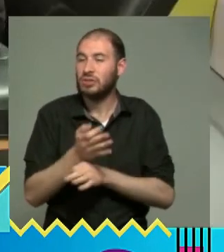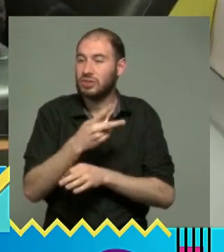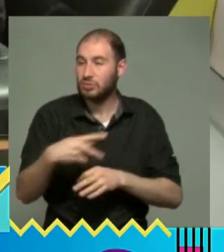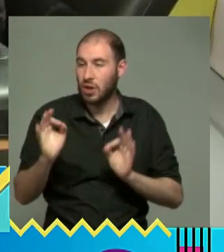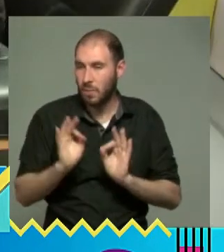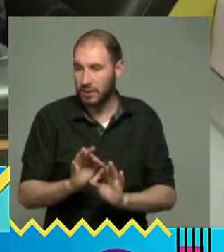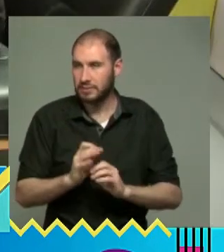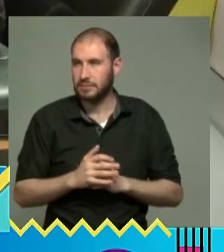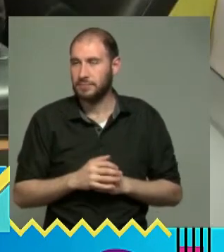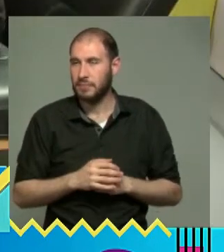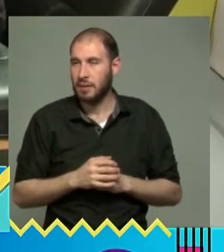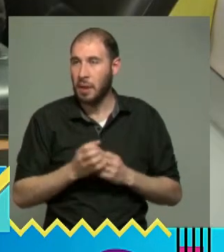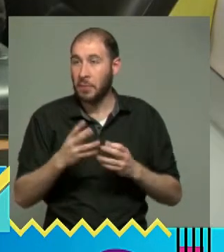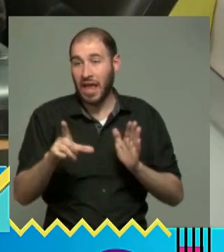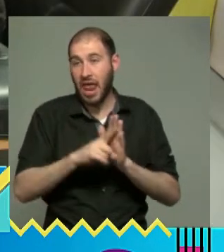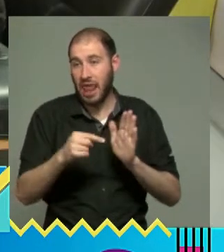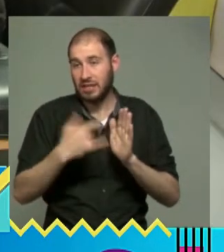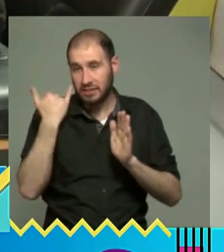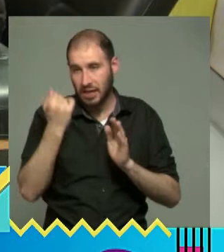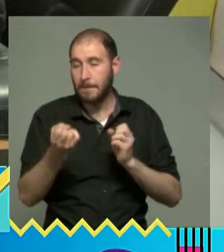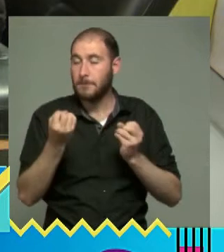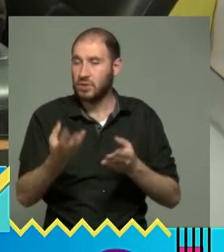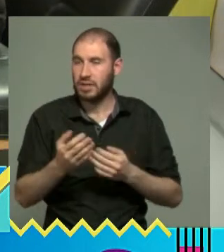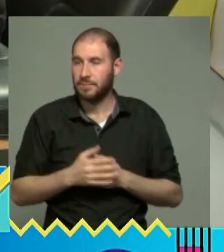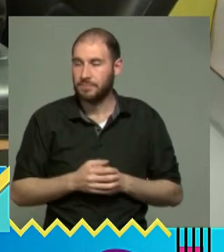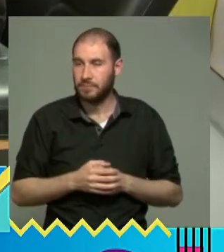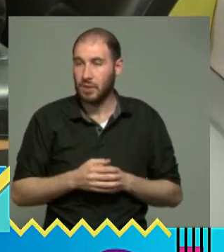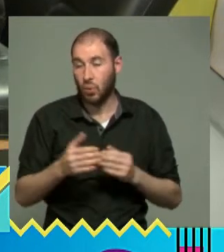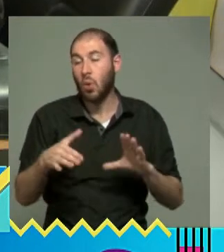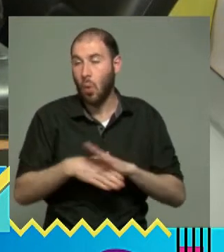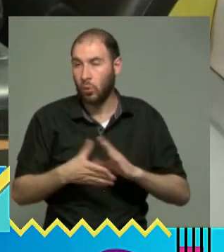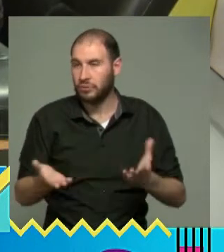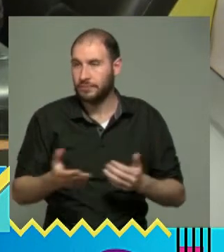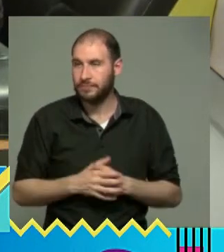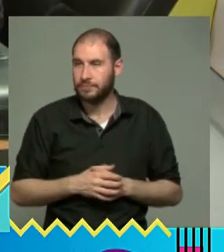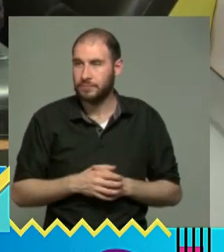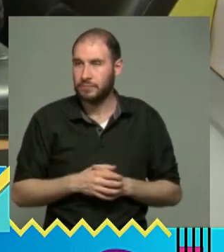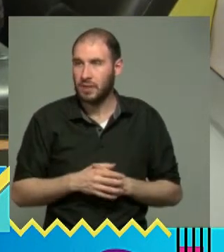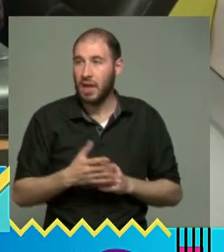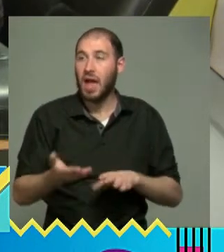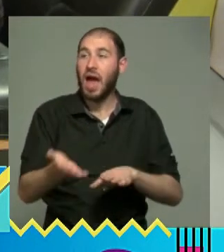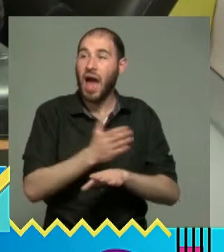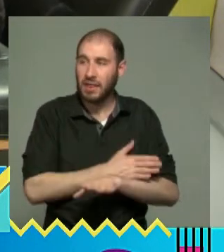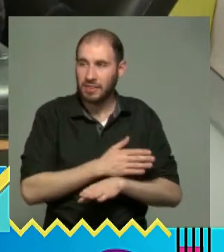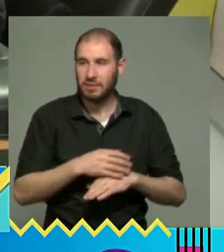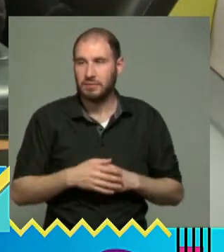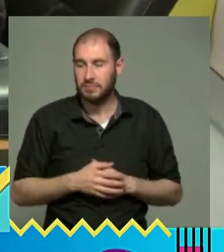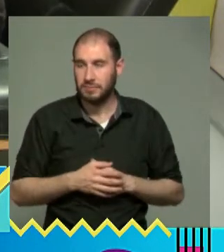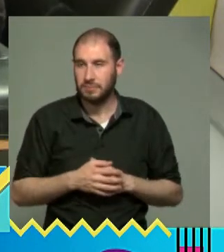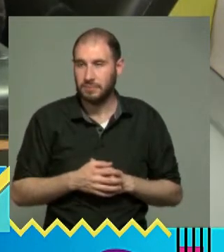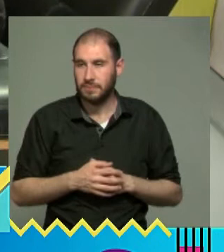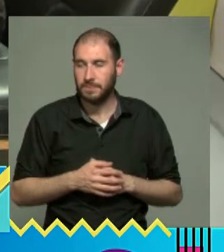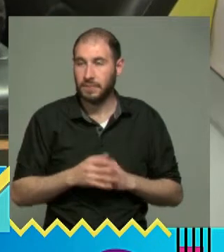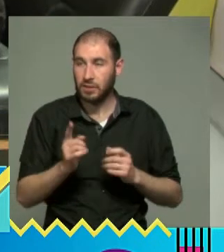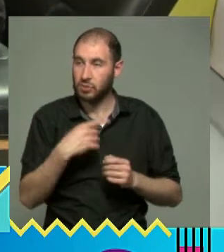Sexual Integral, a pesar de que es ley, porque justamente... previamente, digamos,